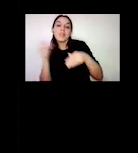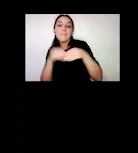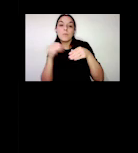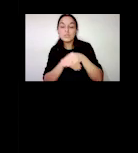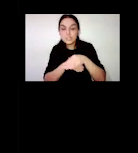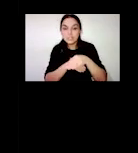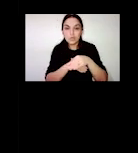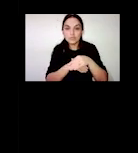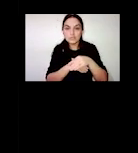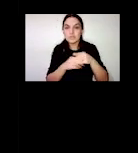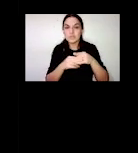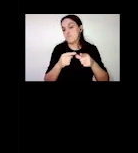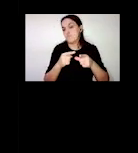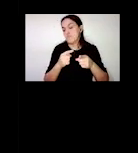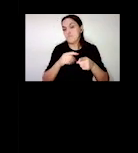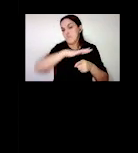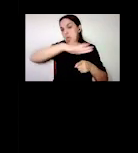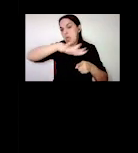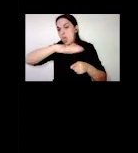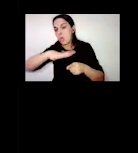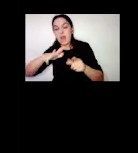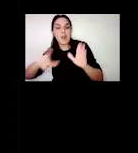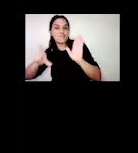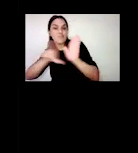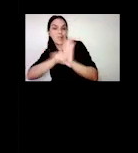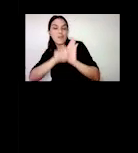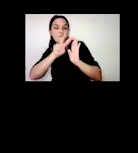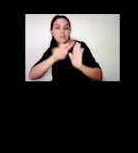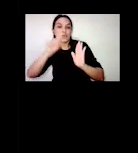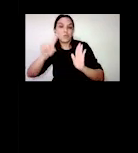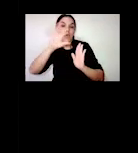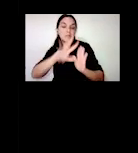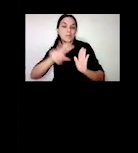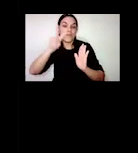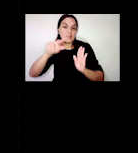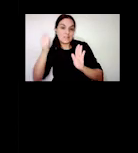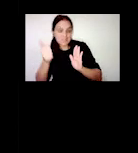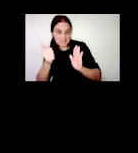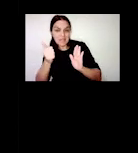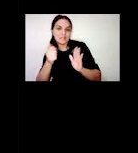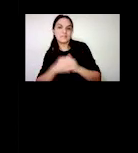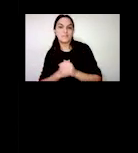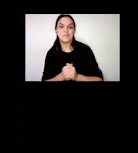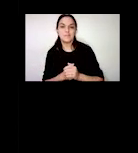en entidades reguladas por la Ley 21.526, en entidades financieras,